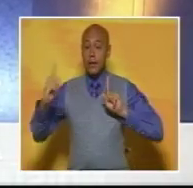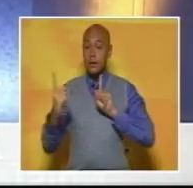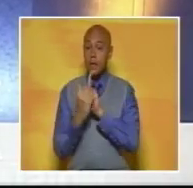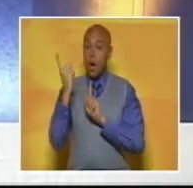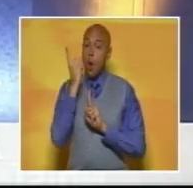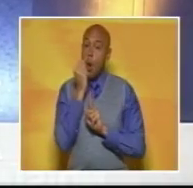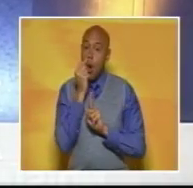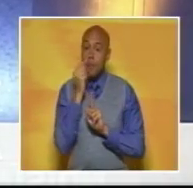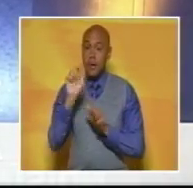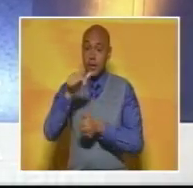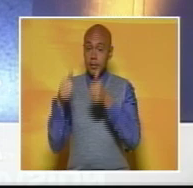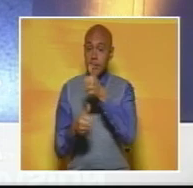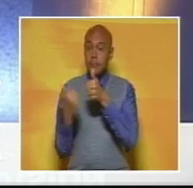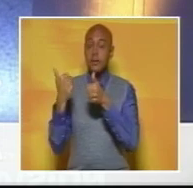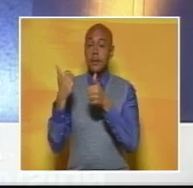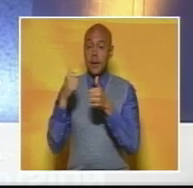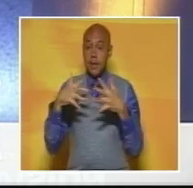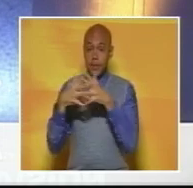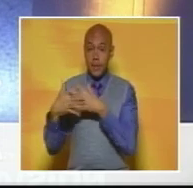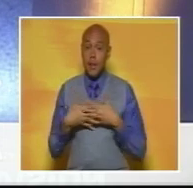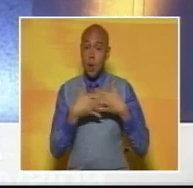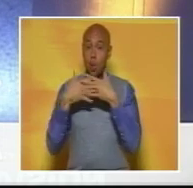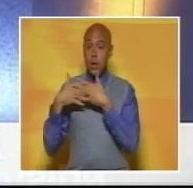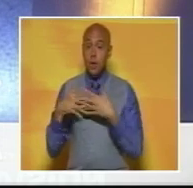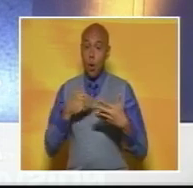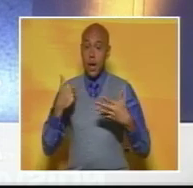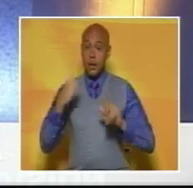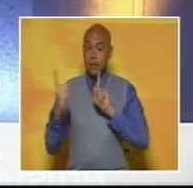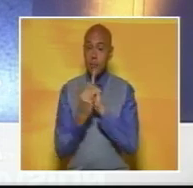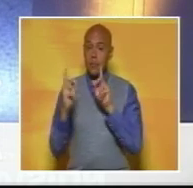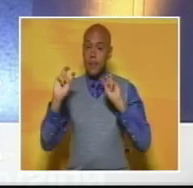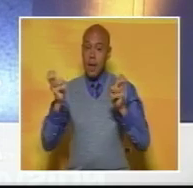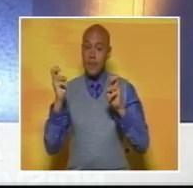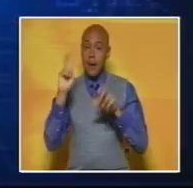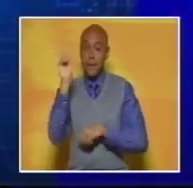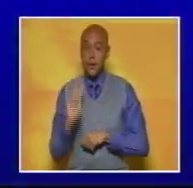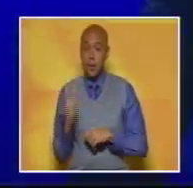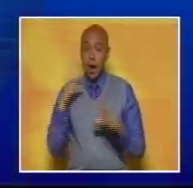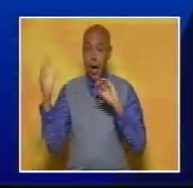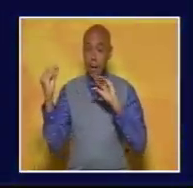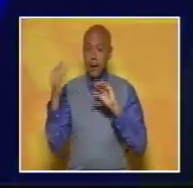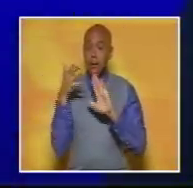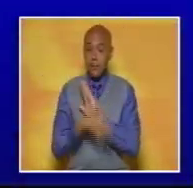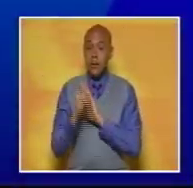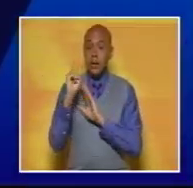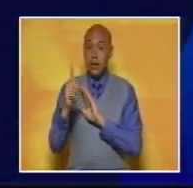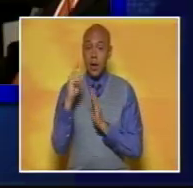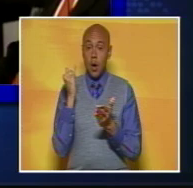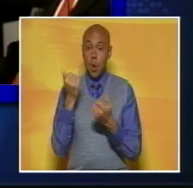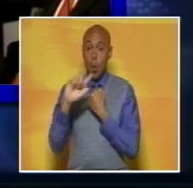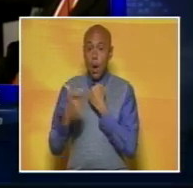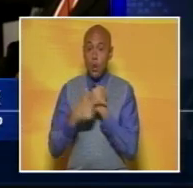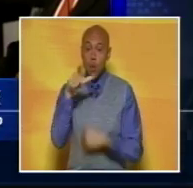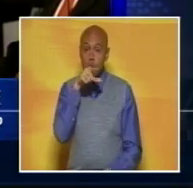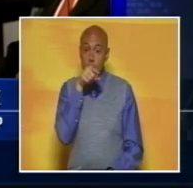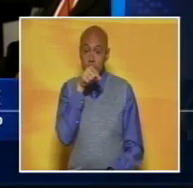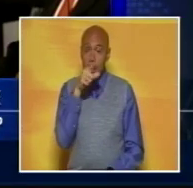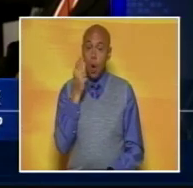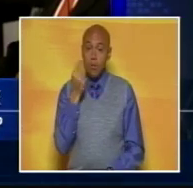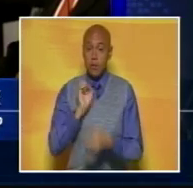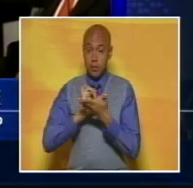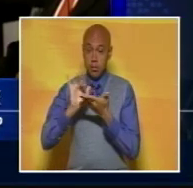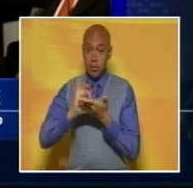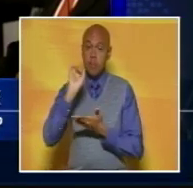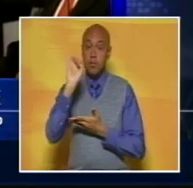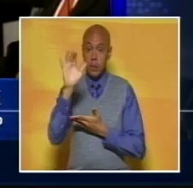con el vicepresidente de Estados Unidos, Mike Pence, para abordar la situación de Venezuela. A través de su cuenta en Twitter, Guaidó informó que también se reunirá